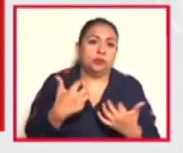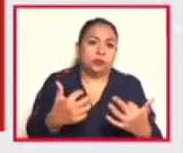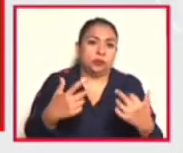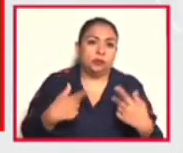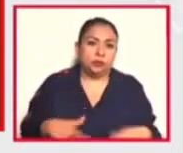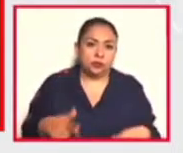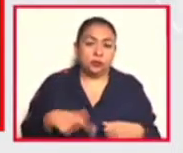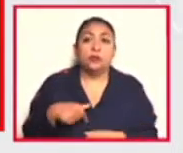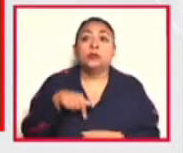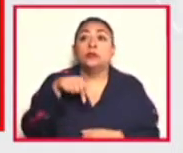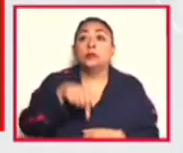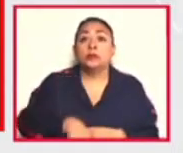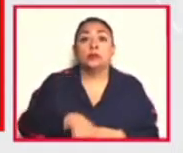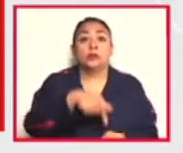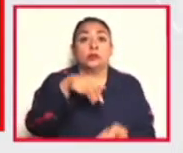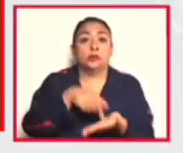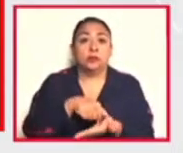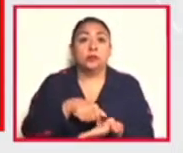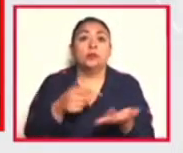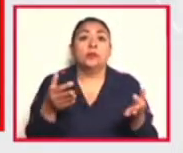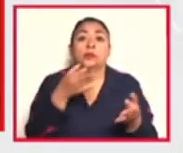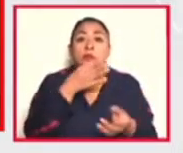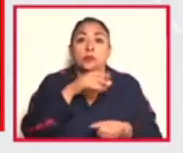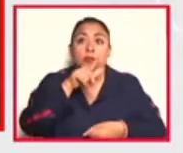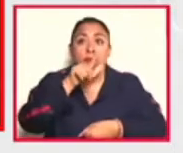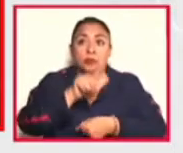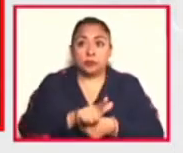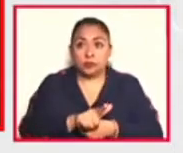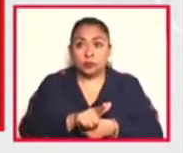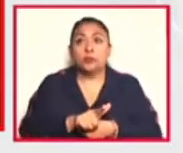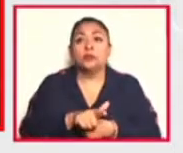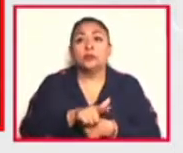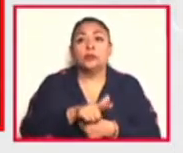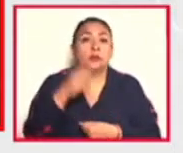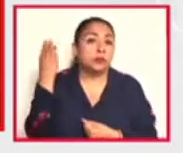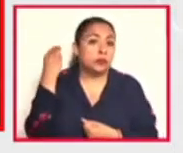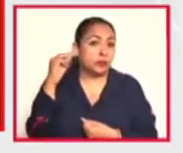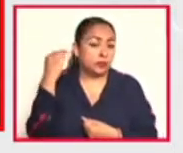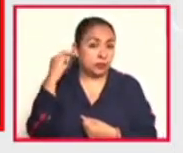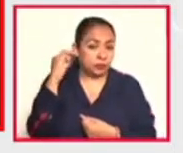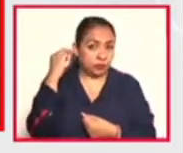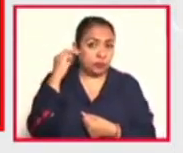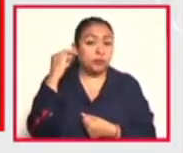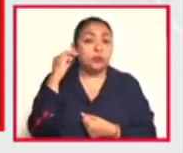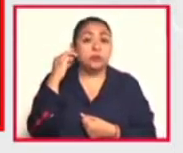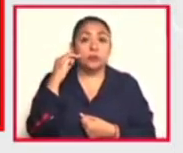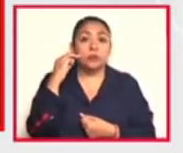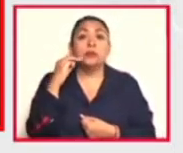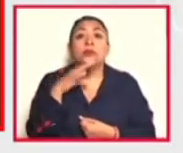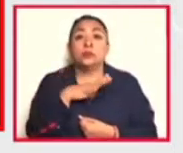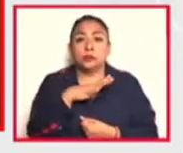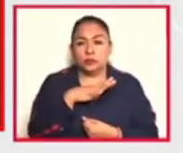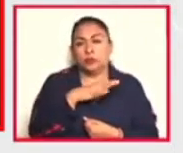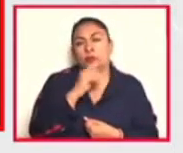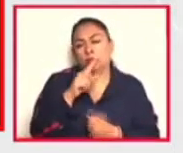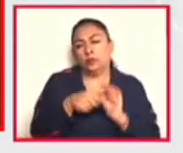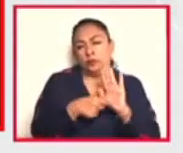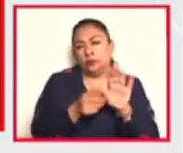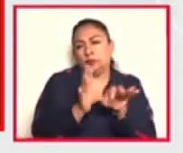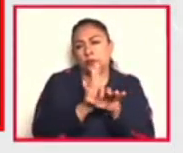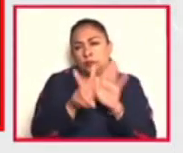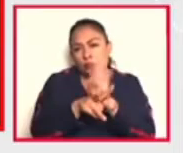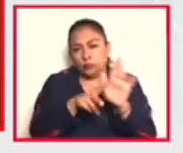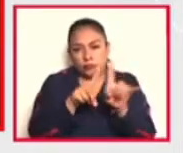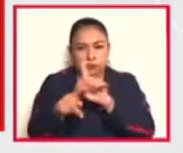estamos aquí en este festival en Morelia, en donde además de estas proyecciones en competencia